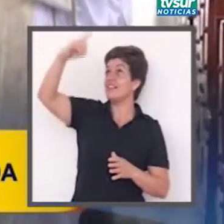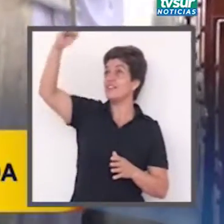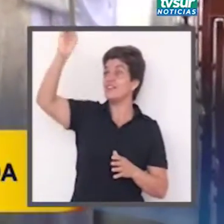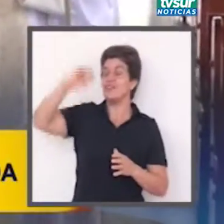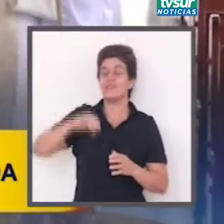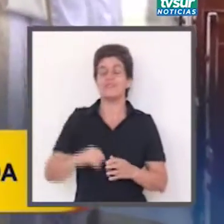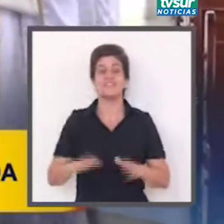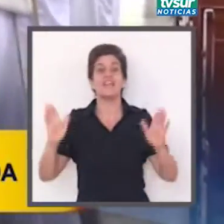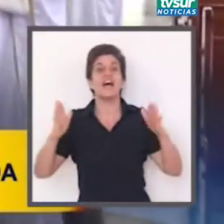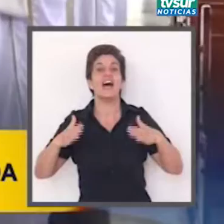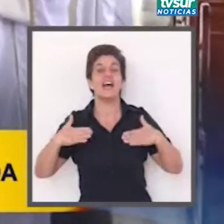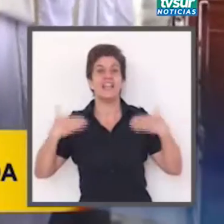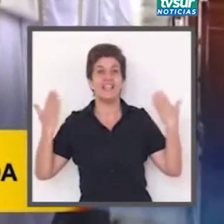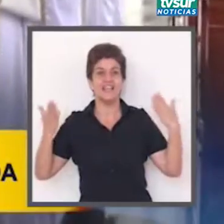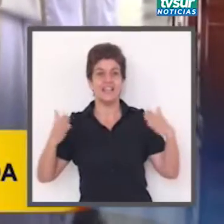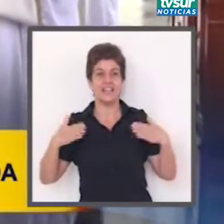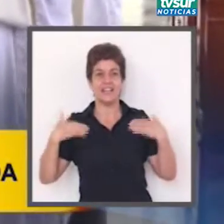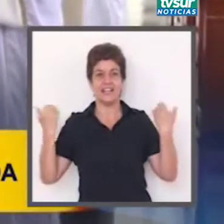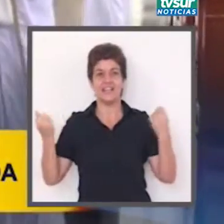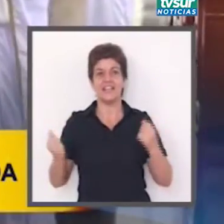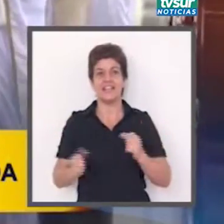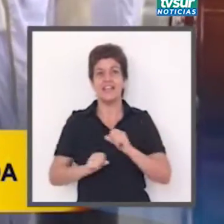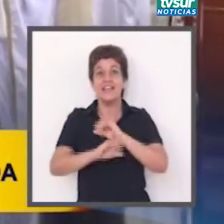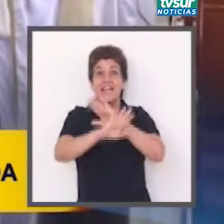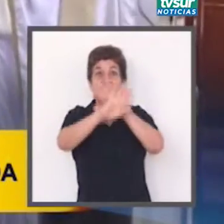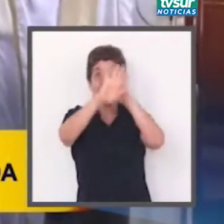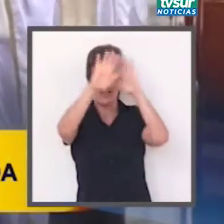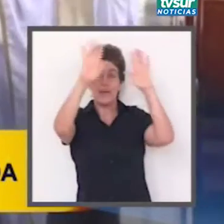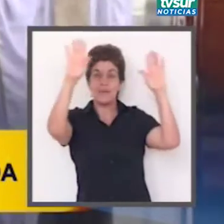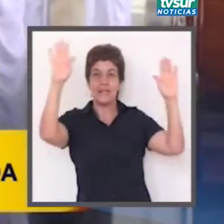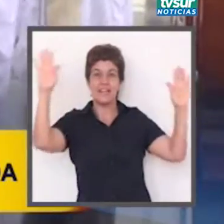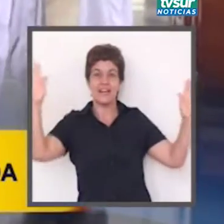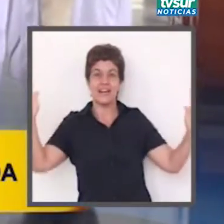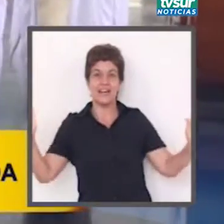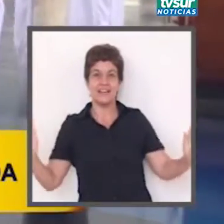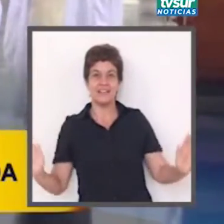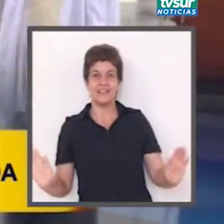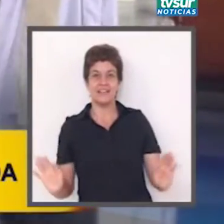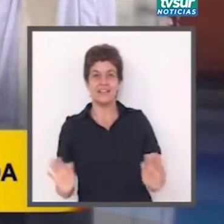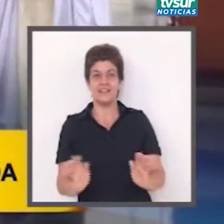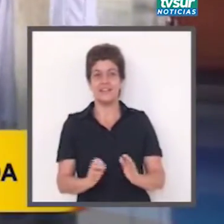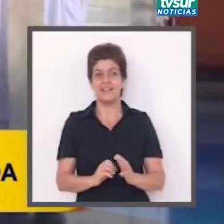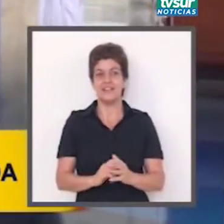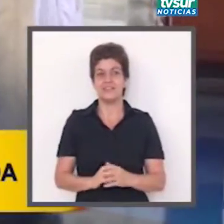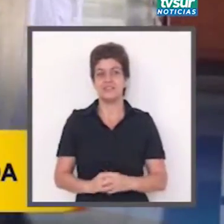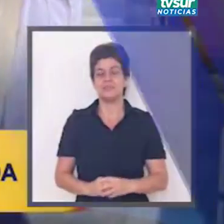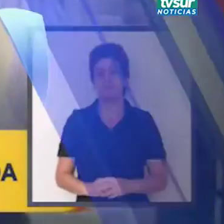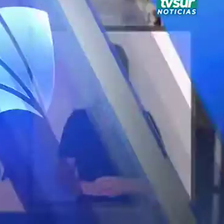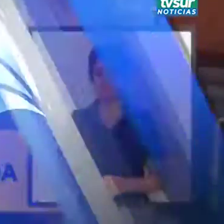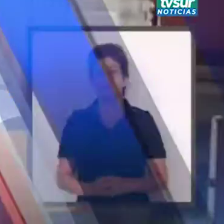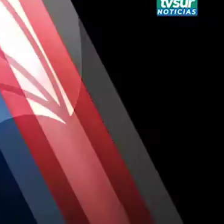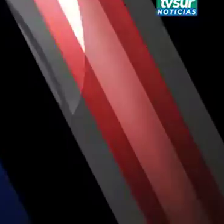Señor. De esta manera, en TV Sur Canal también queremos que la población sorda sea parte de nuestra programación.